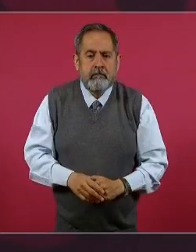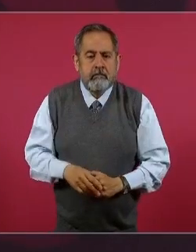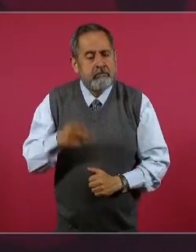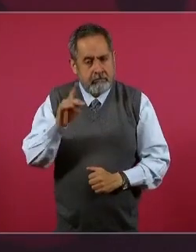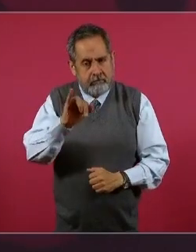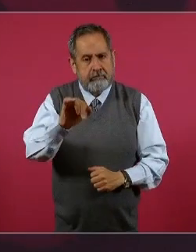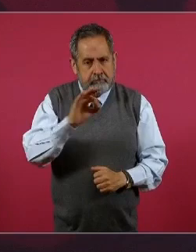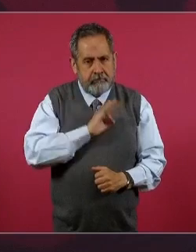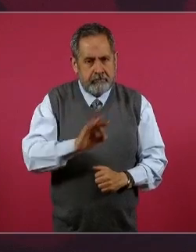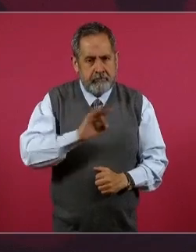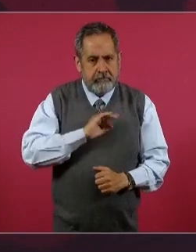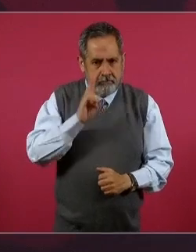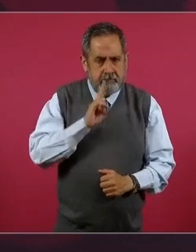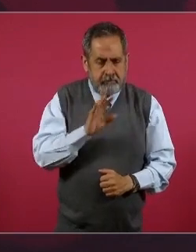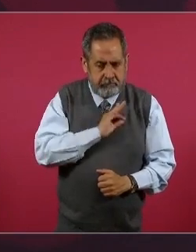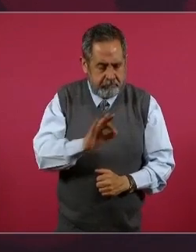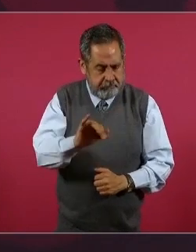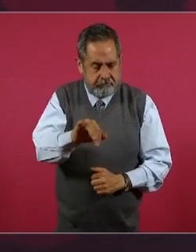pero sí podemos